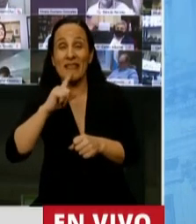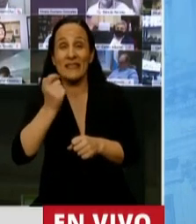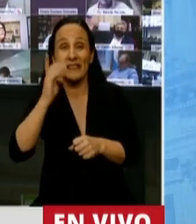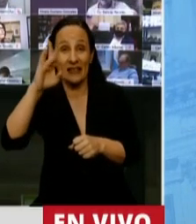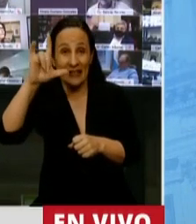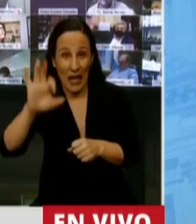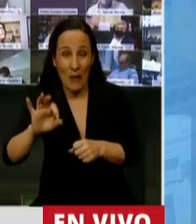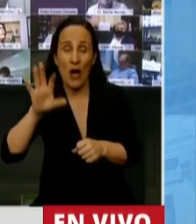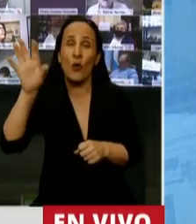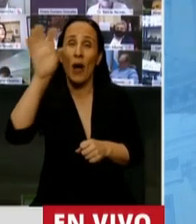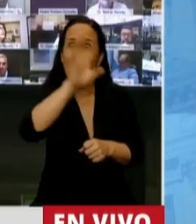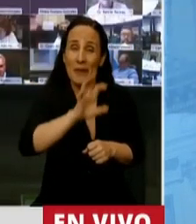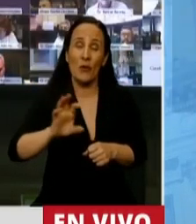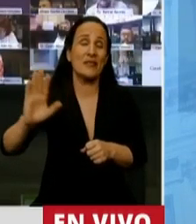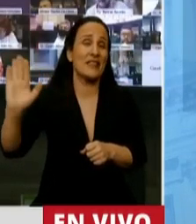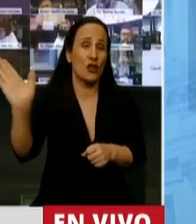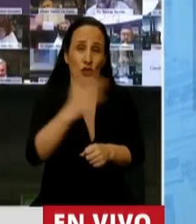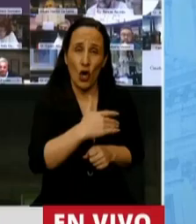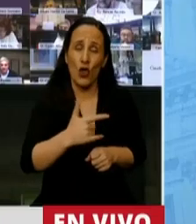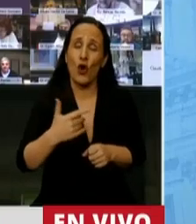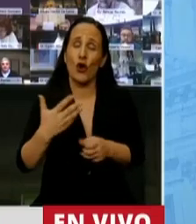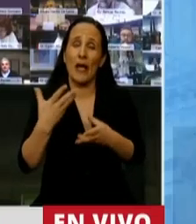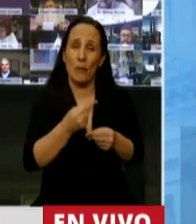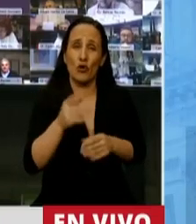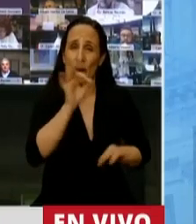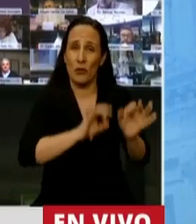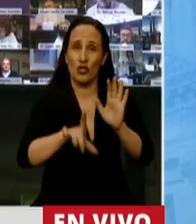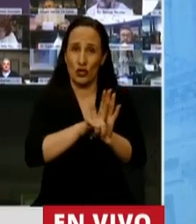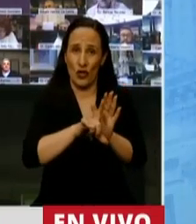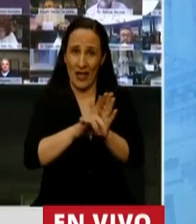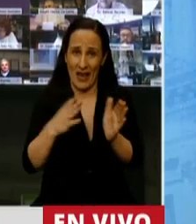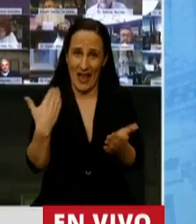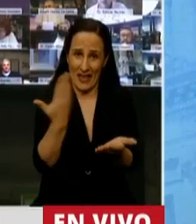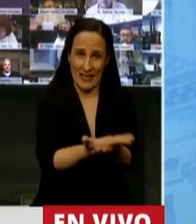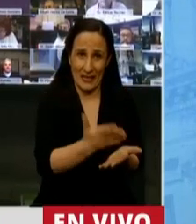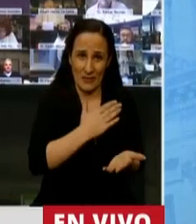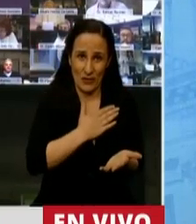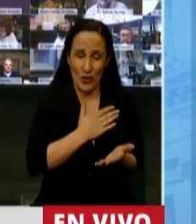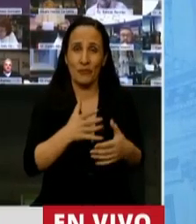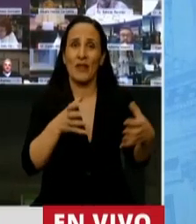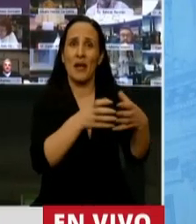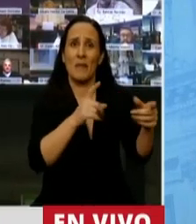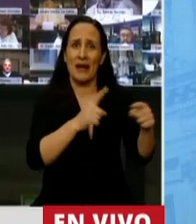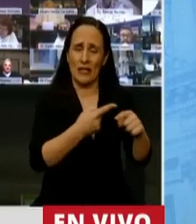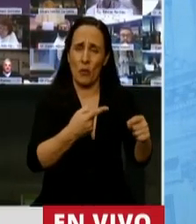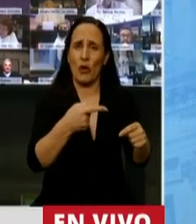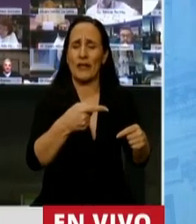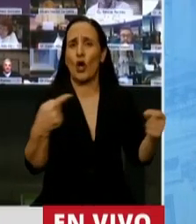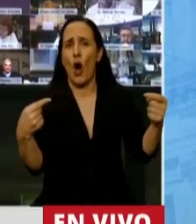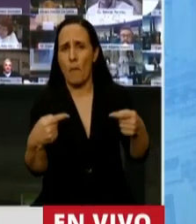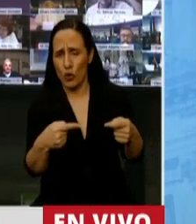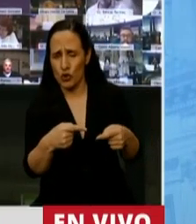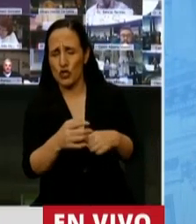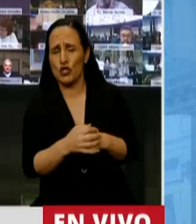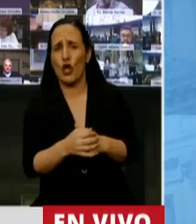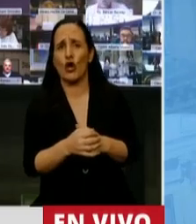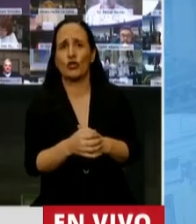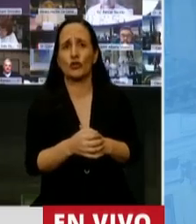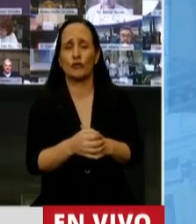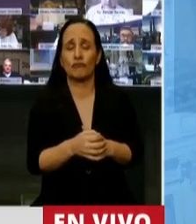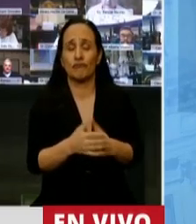apoyaron este proyecto de ley que he presentado, a todos de la oposición, que